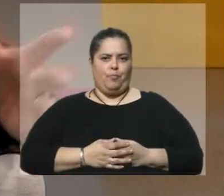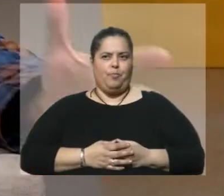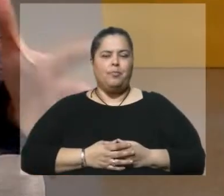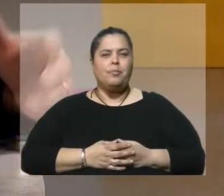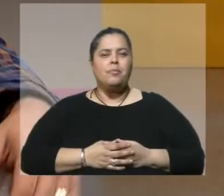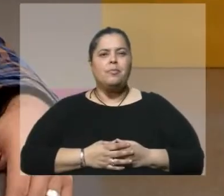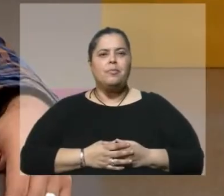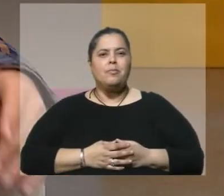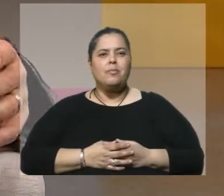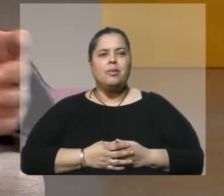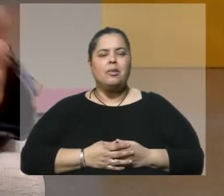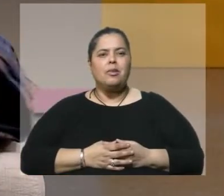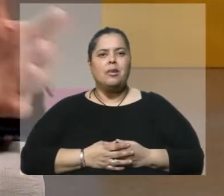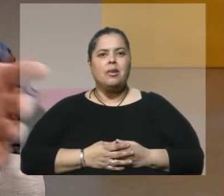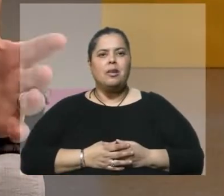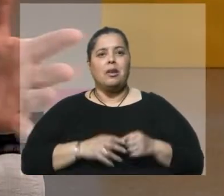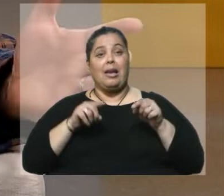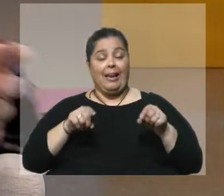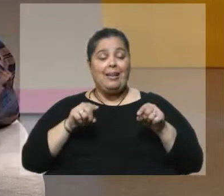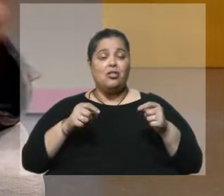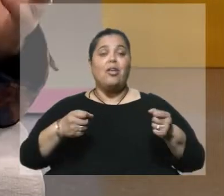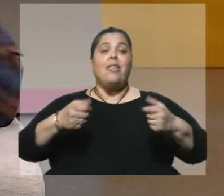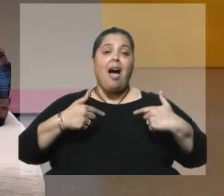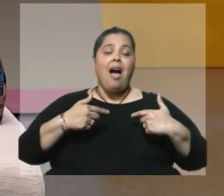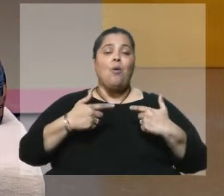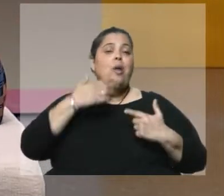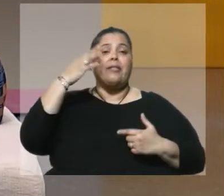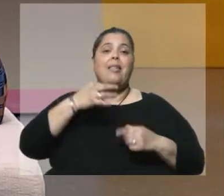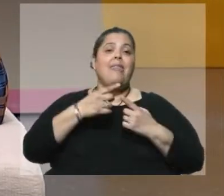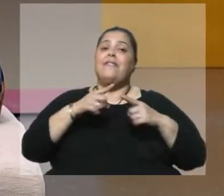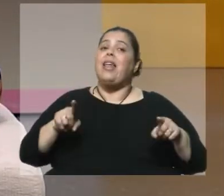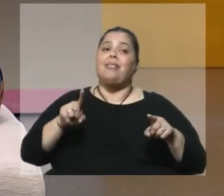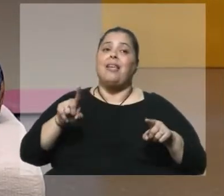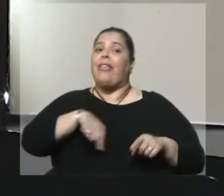como... Eso te genera una realidad distinta a tus pares, ¿no? Sí.